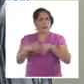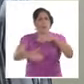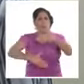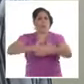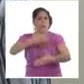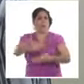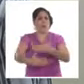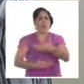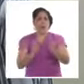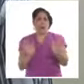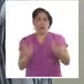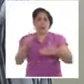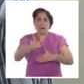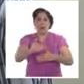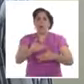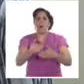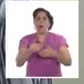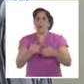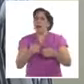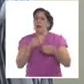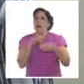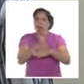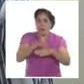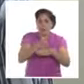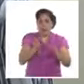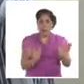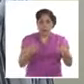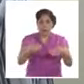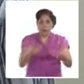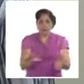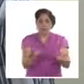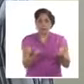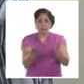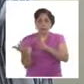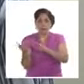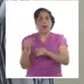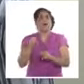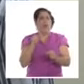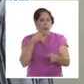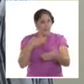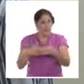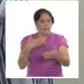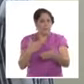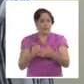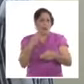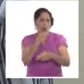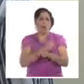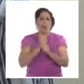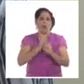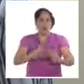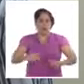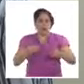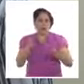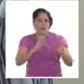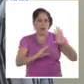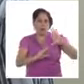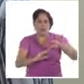las cajas, los pales, los flejes, todo eso los estamos reutilizando aquí en la empresa, lo mismo para envasar productos,